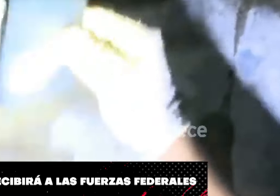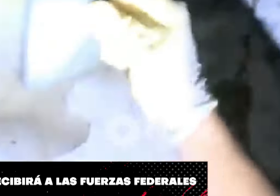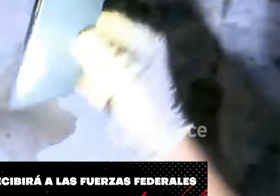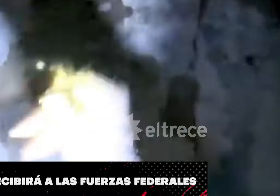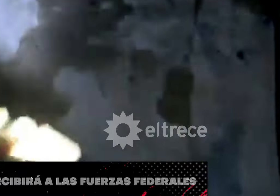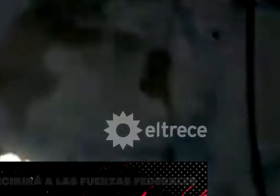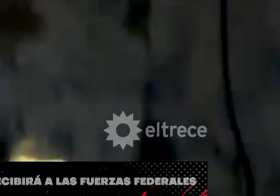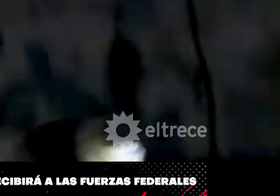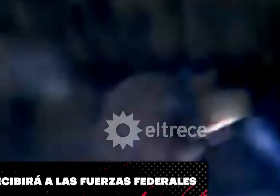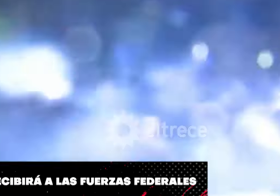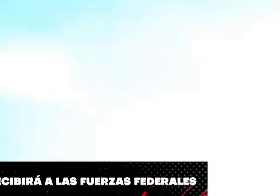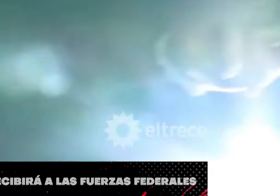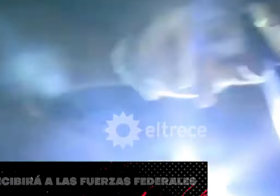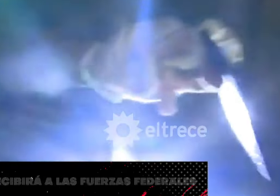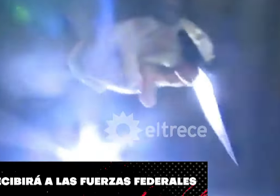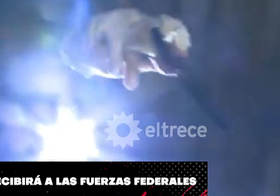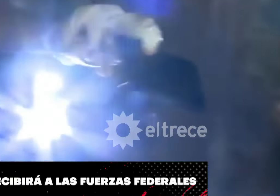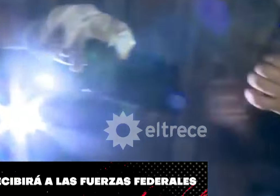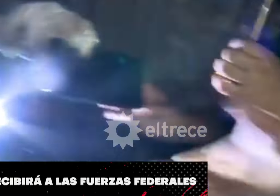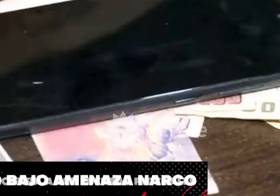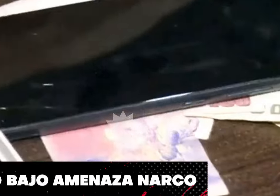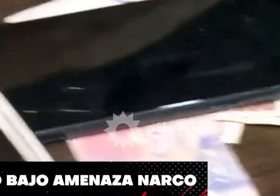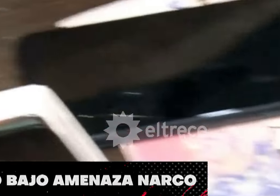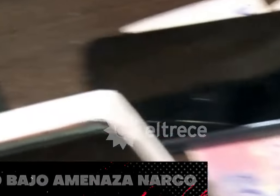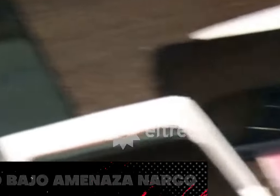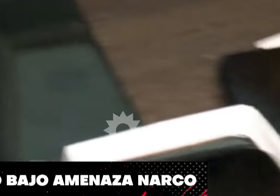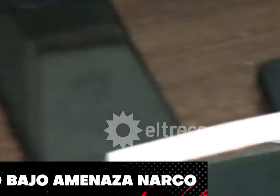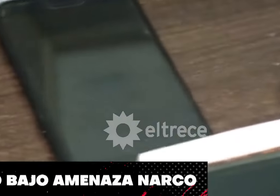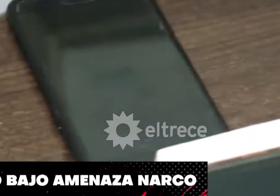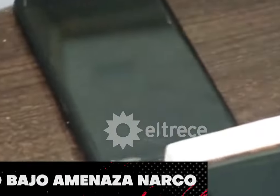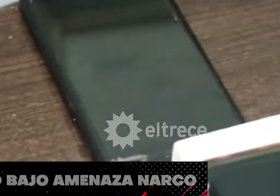idoneidad para desempeñar ese cargo. Artículo 103 de la Constitución de la Provincia de Buenos Aires, la idoneidad es fundamental.